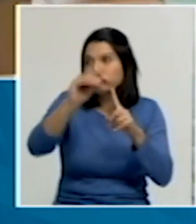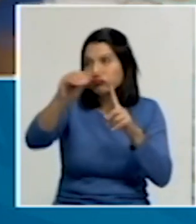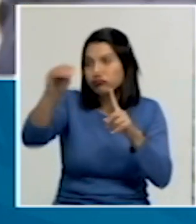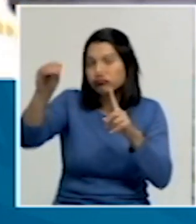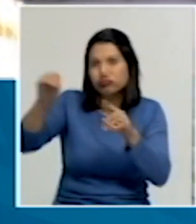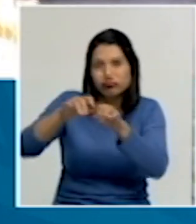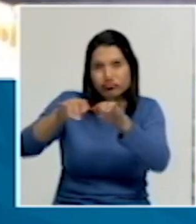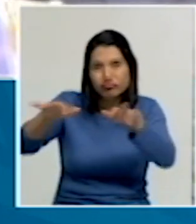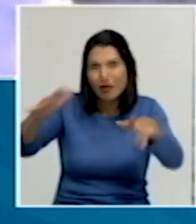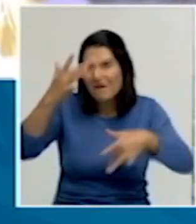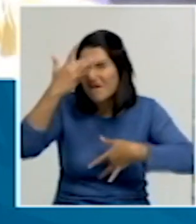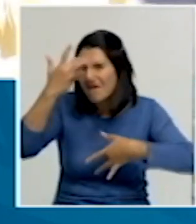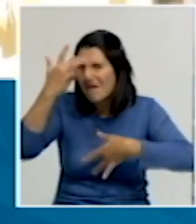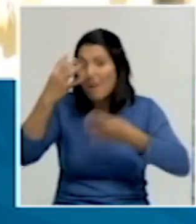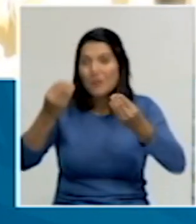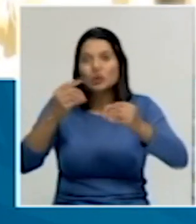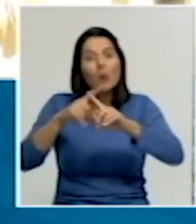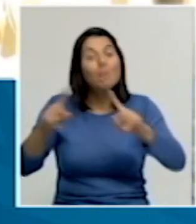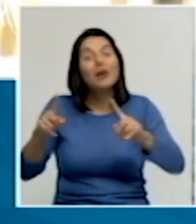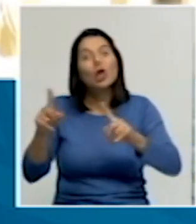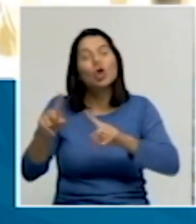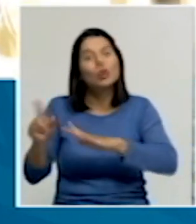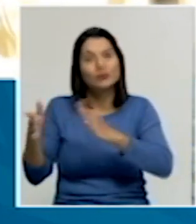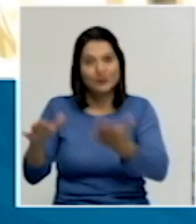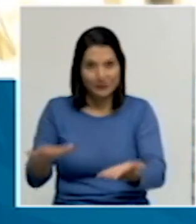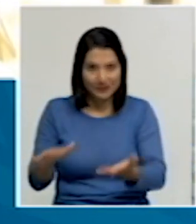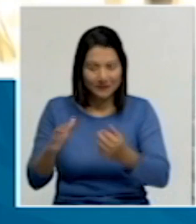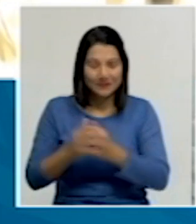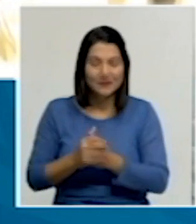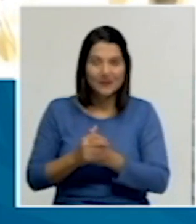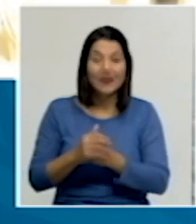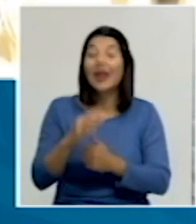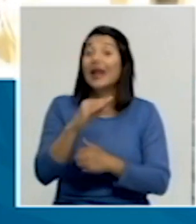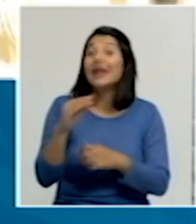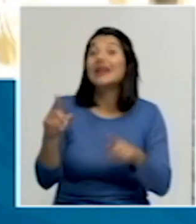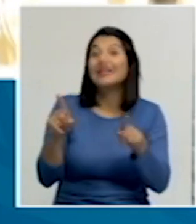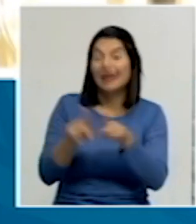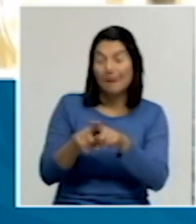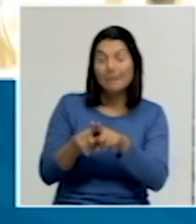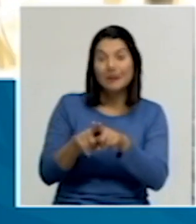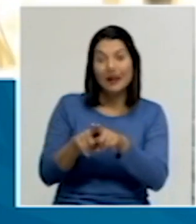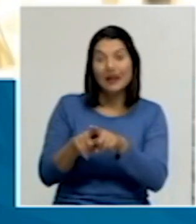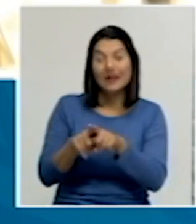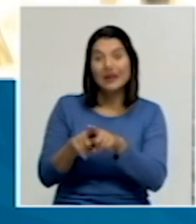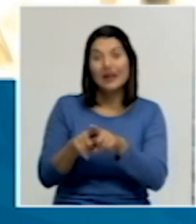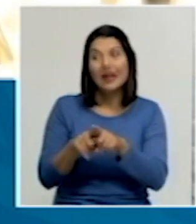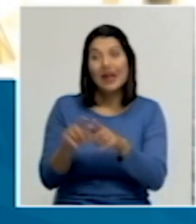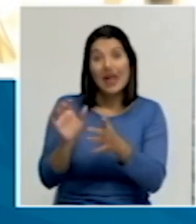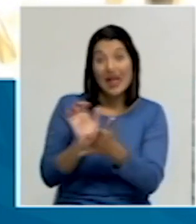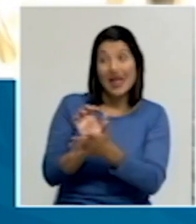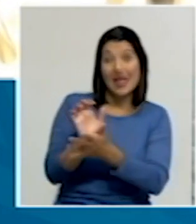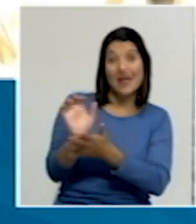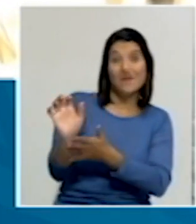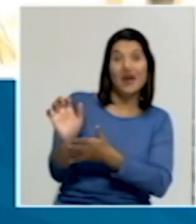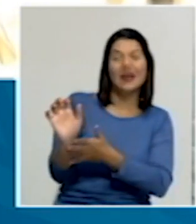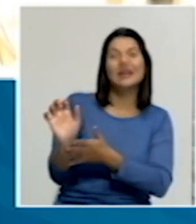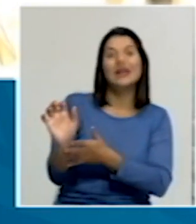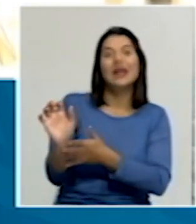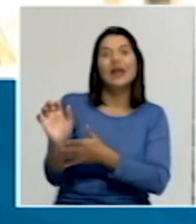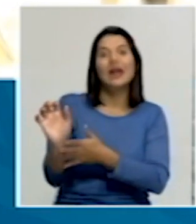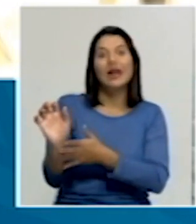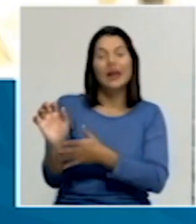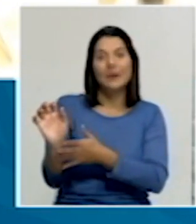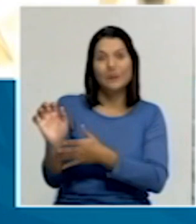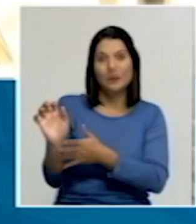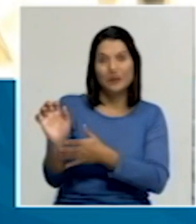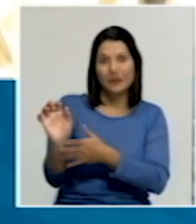contagios naturales y aparte de eso también evade los mecanismos de los antivirales,